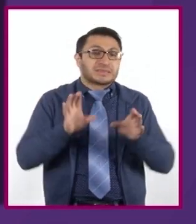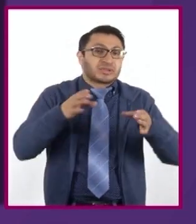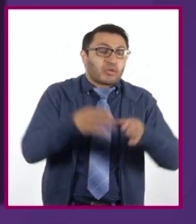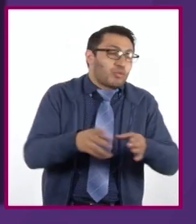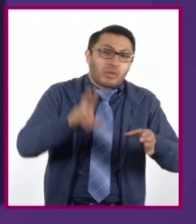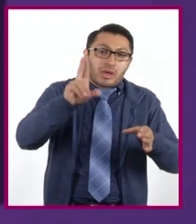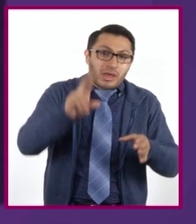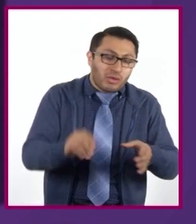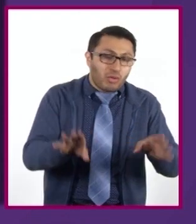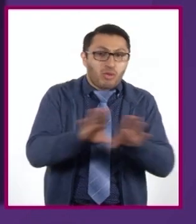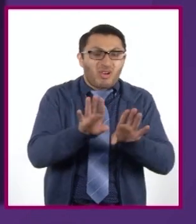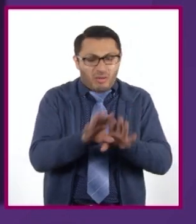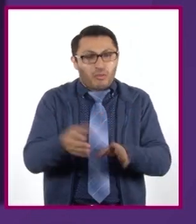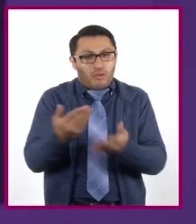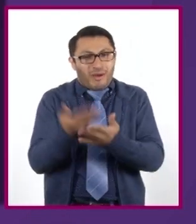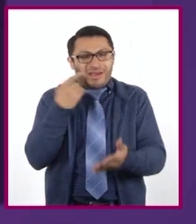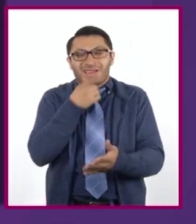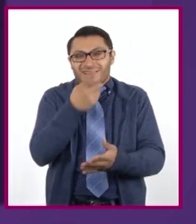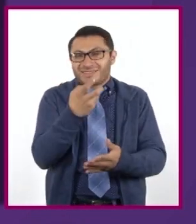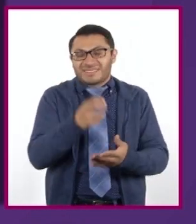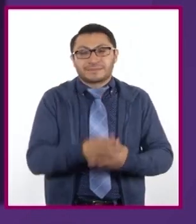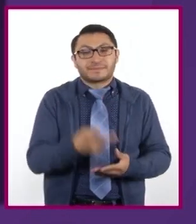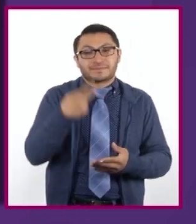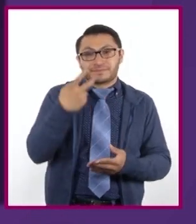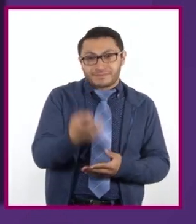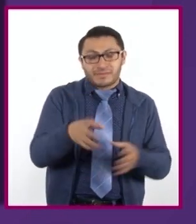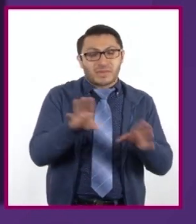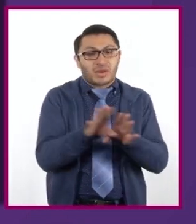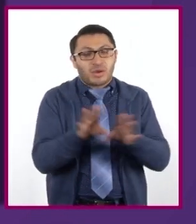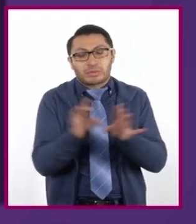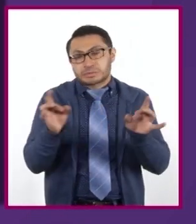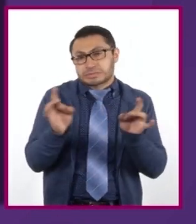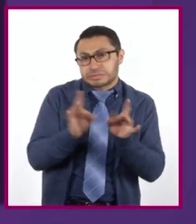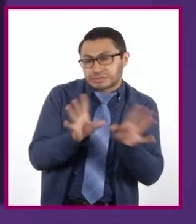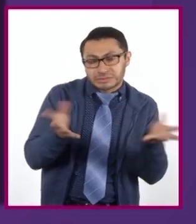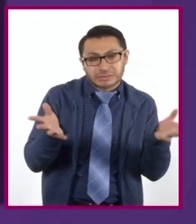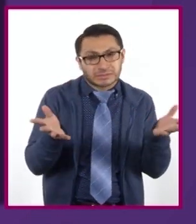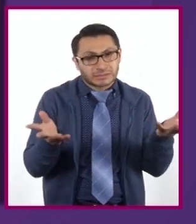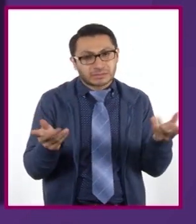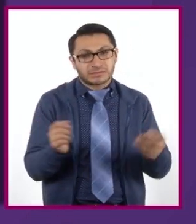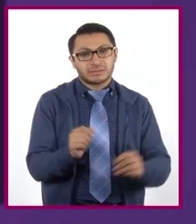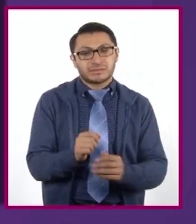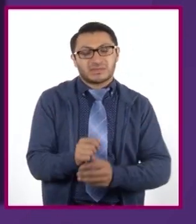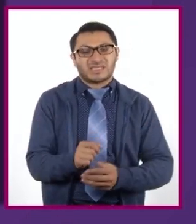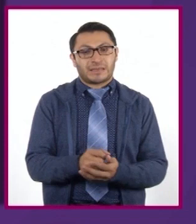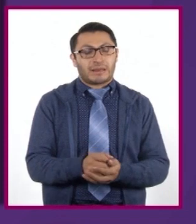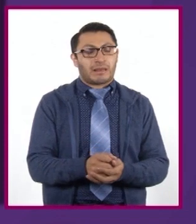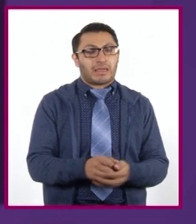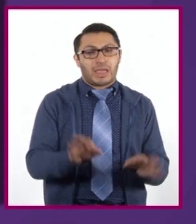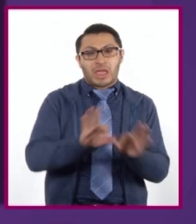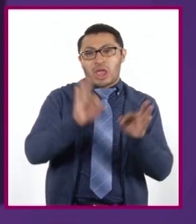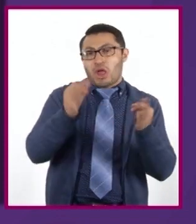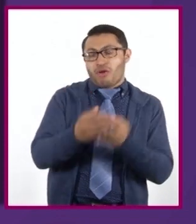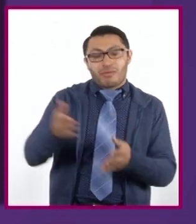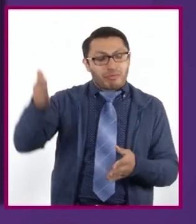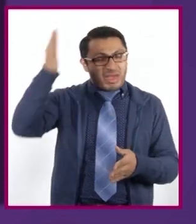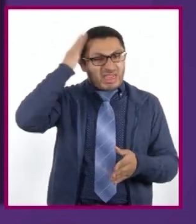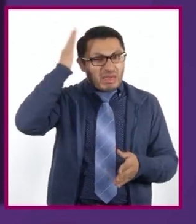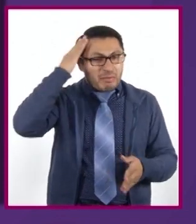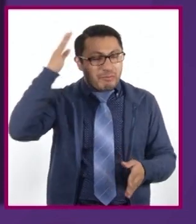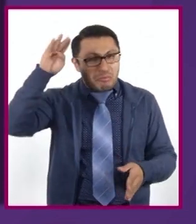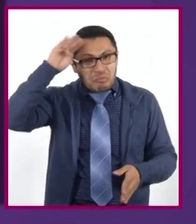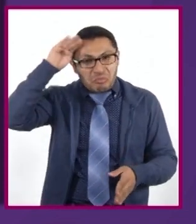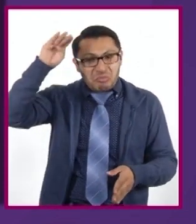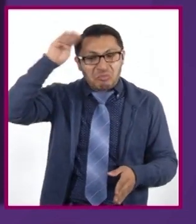¿no? Que era un poco lo que se comentaba antes. Esto hace que de repente la mentalidad o la manera de